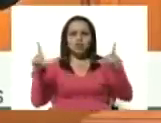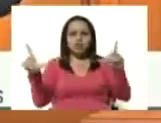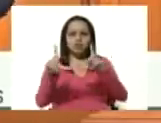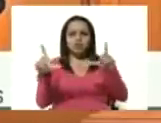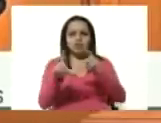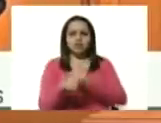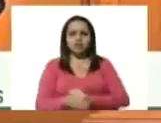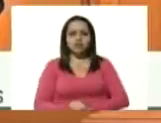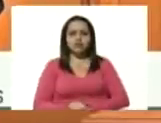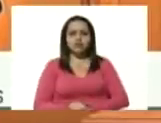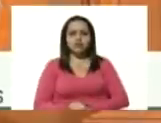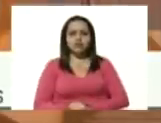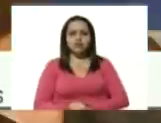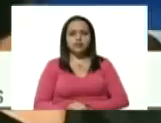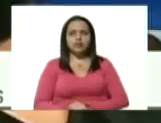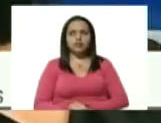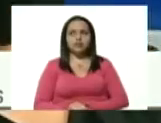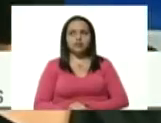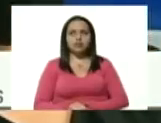de los medios impresos,